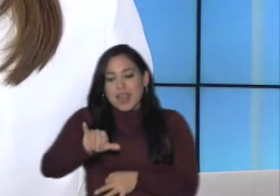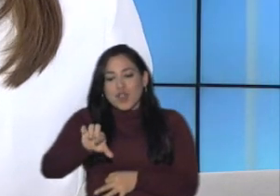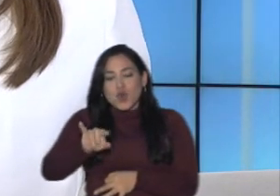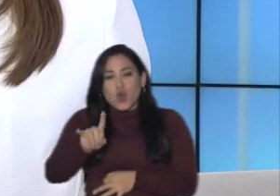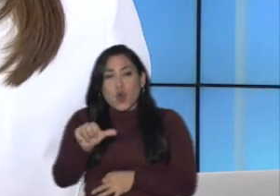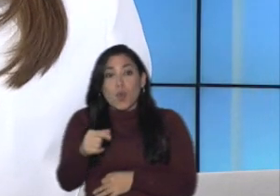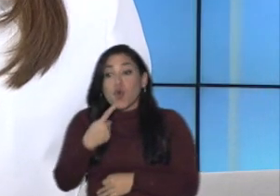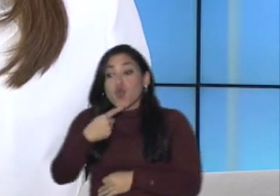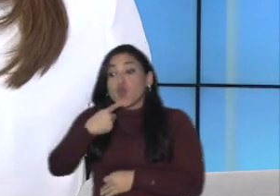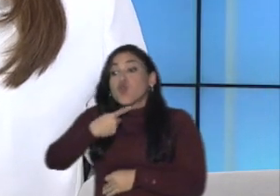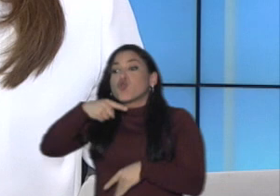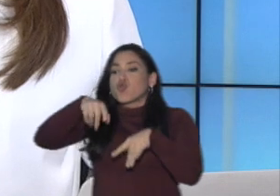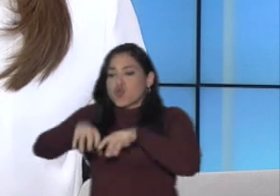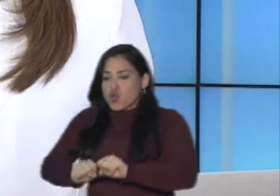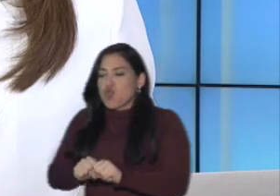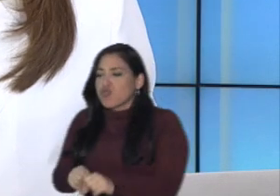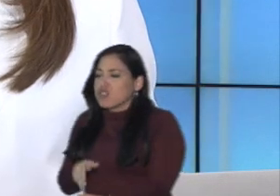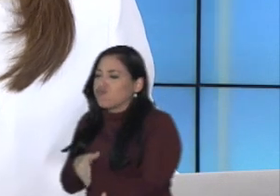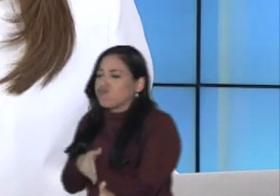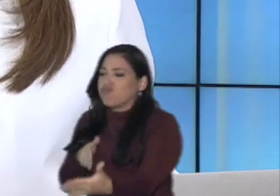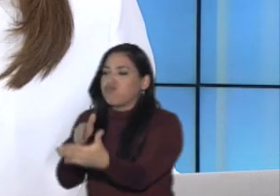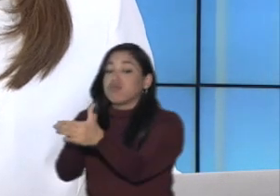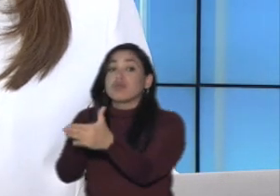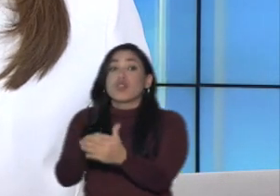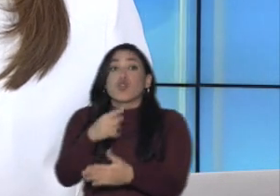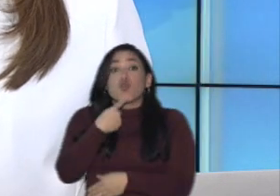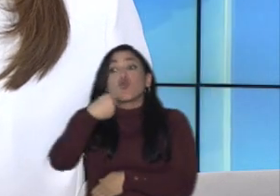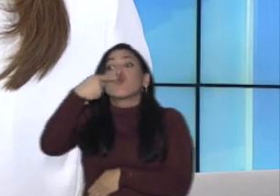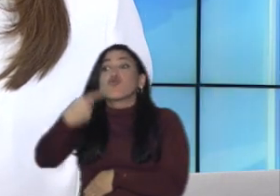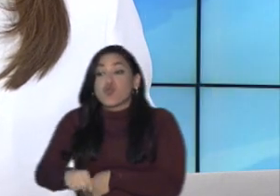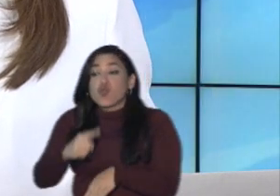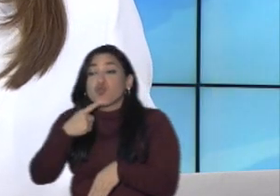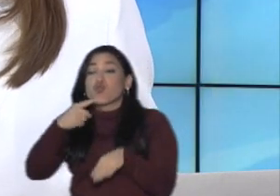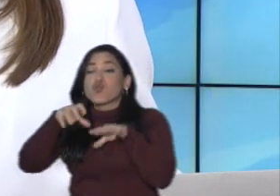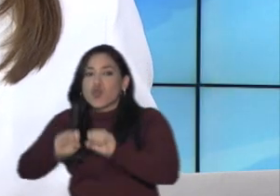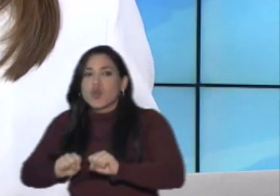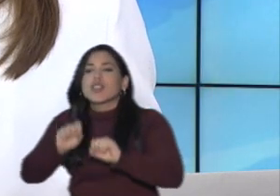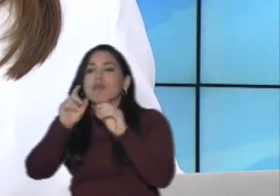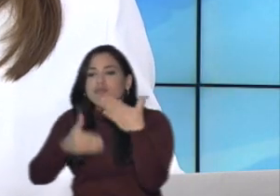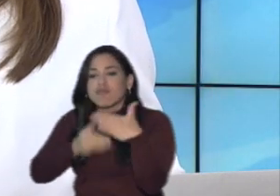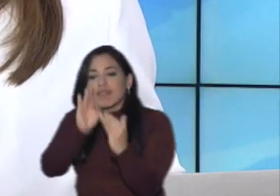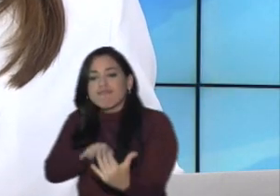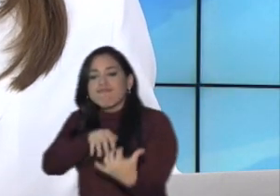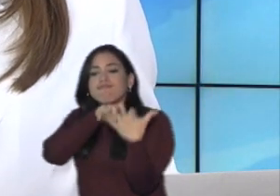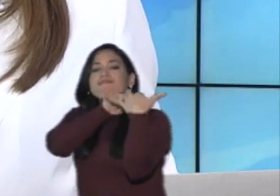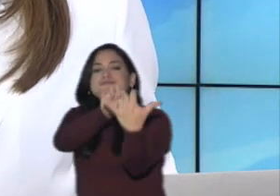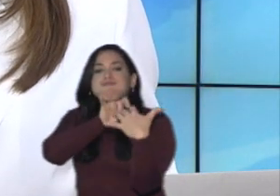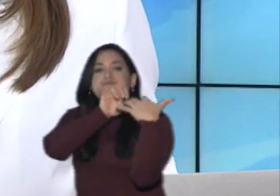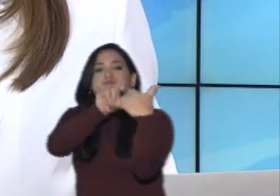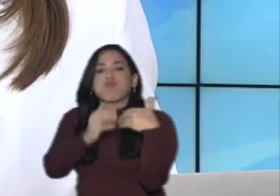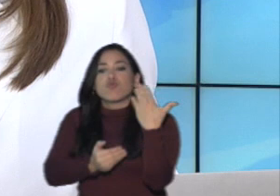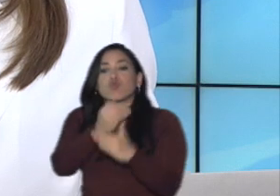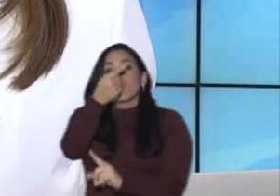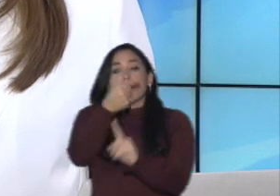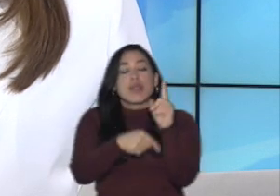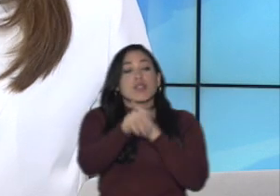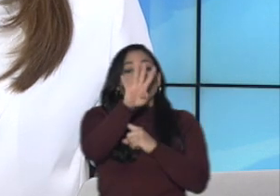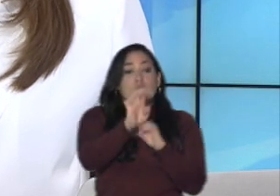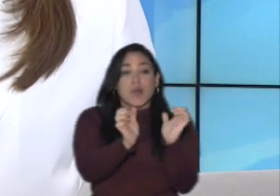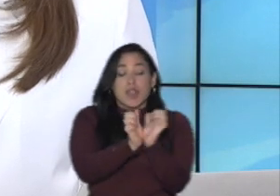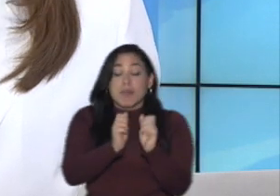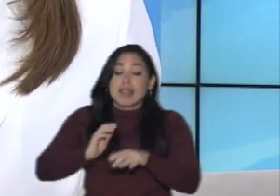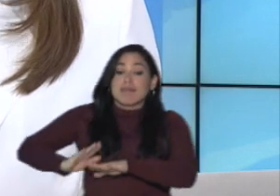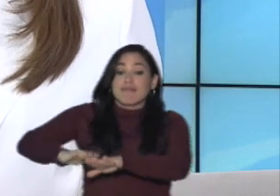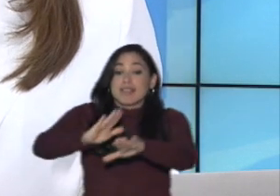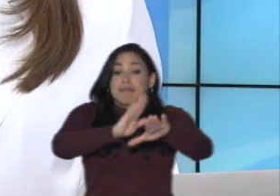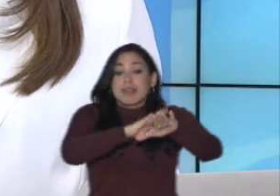que Rusia persiste en su ofensiva. Rusia podría declarar oficialmente la guerra en el desfile militar del 9 de mayo, según alerta